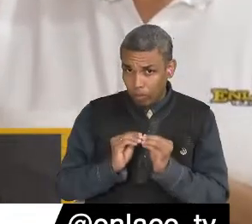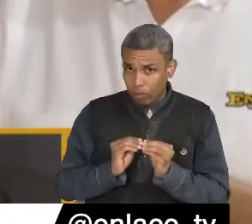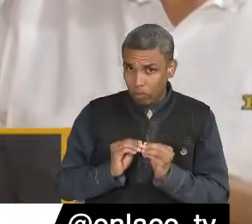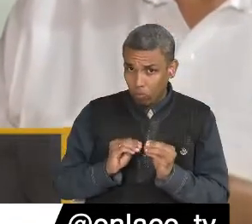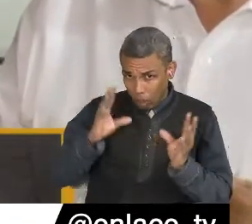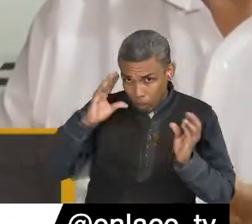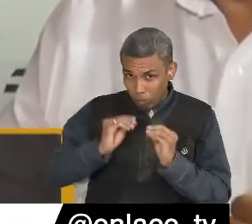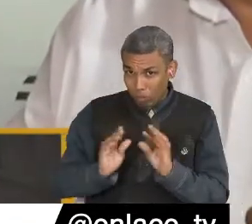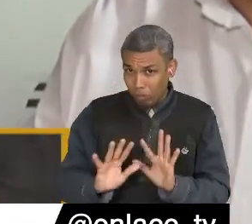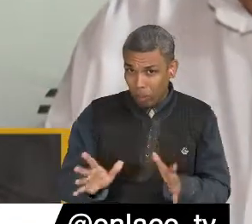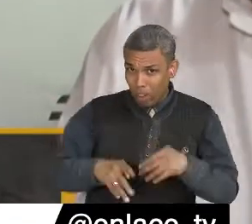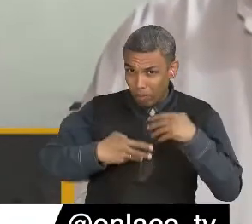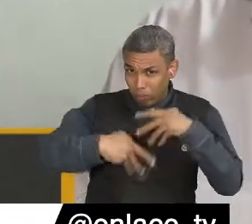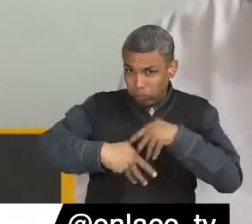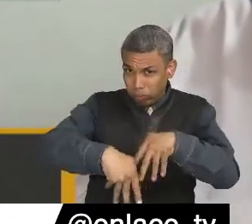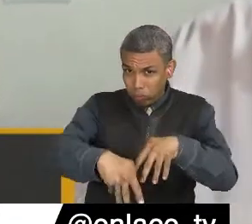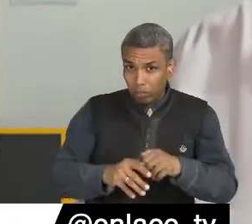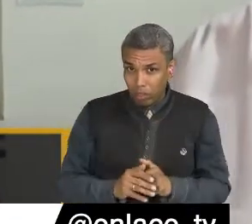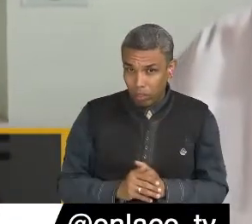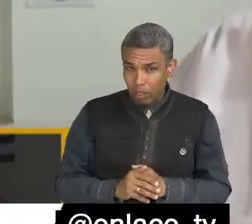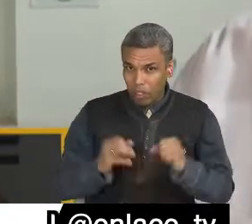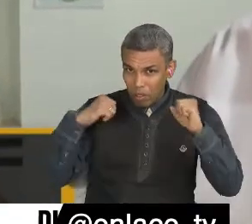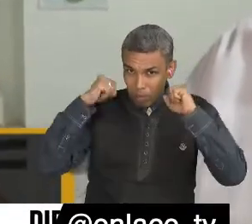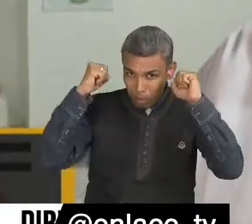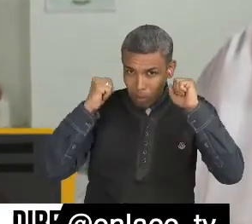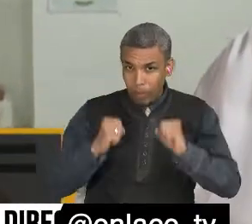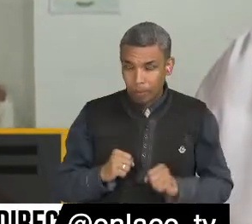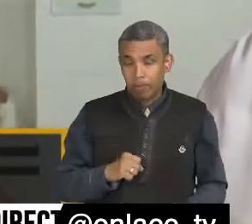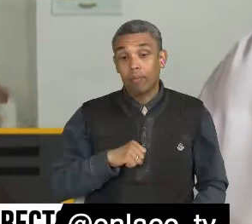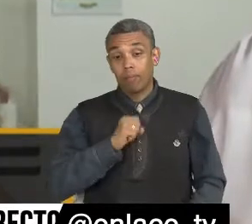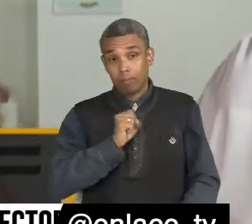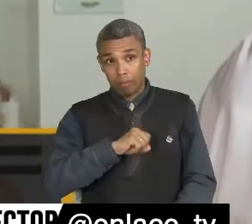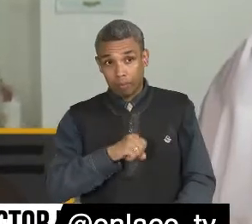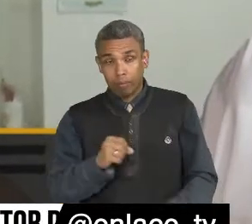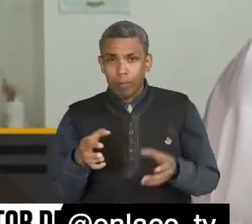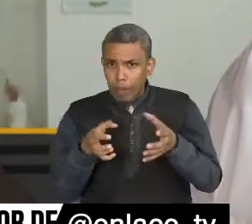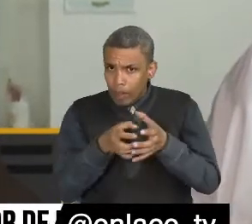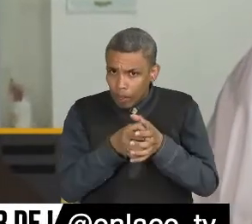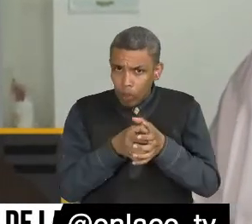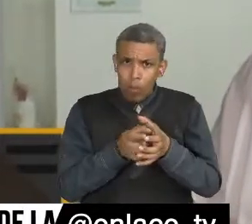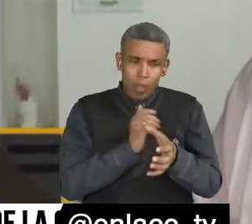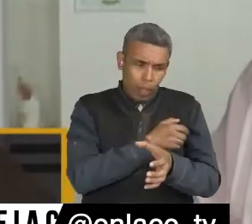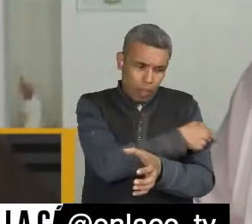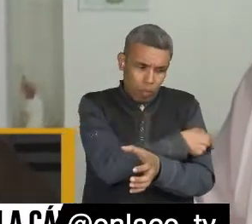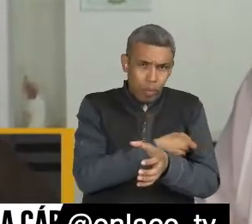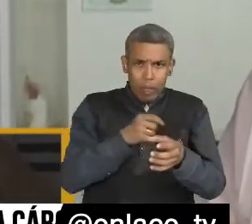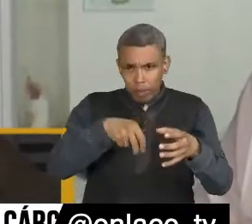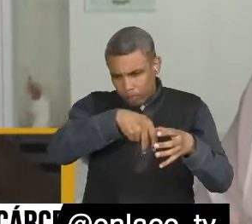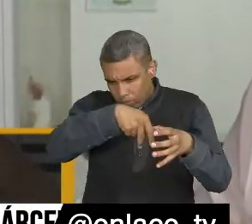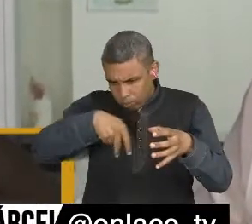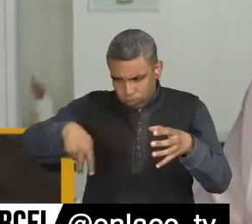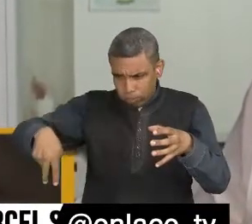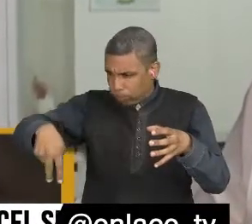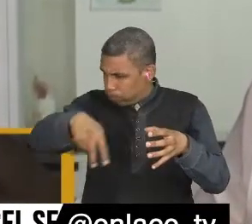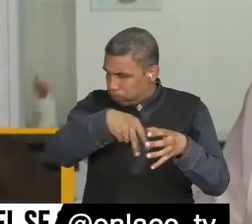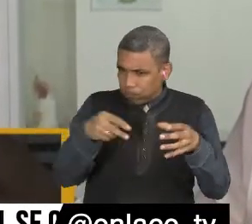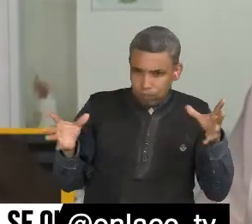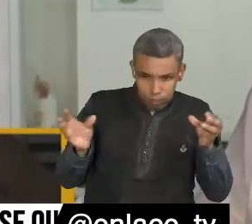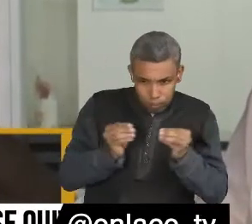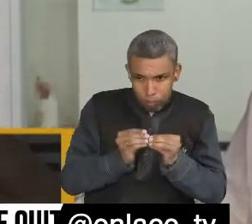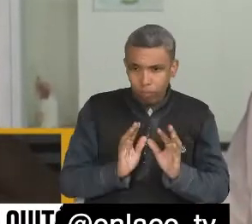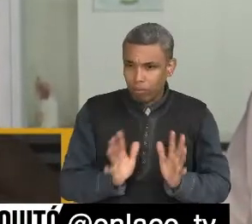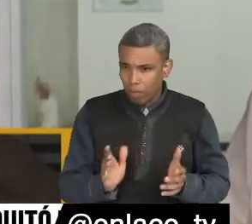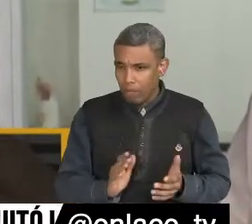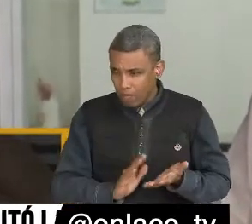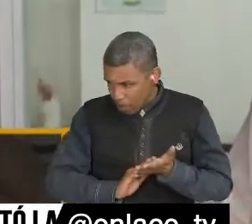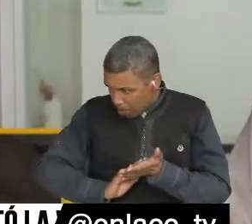el comité define de manera unánime irse por la preparación y por el desarrollo